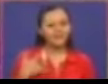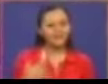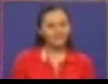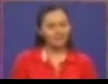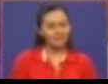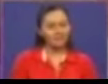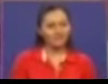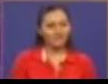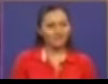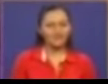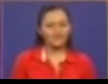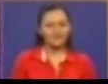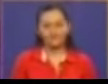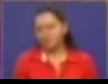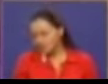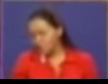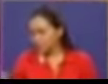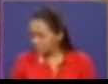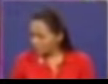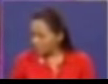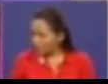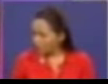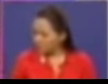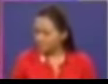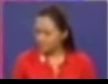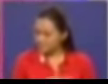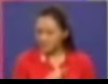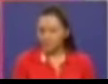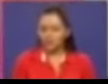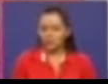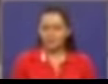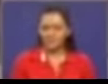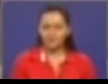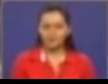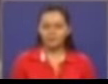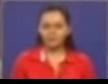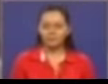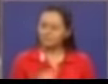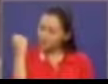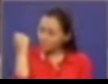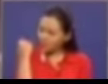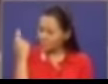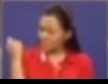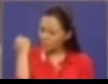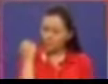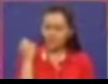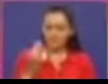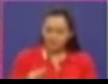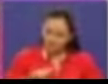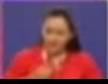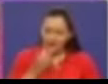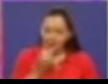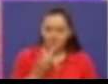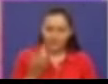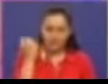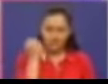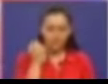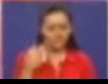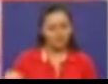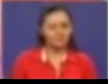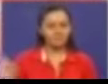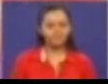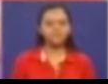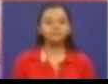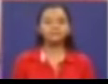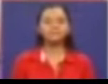Mashi, póngase la carne asada, vaya a comprar una tarrinita. Ya, no sea pido, ya pido, preso. Ah, tacaño, ¿qué usted? Ustedes sí saben, compañeros, que